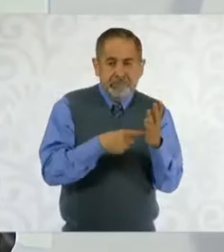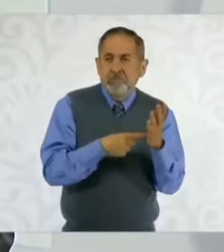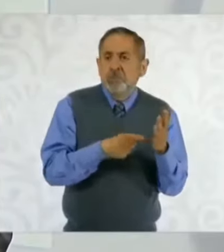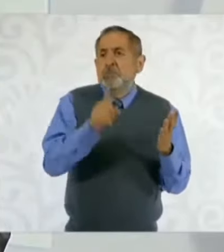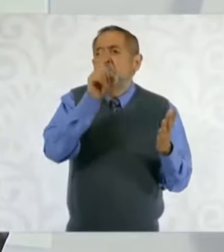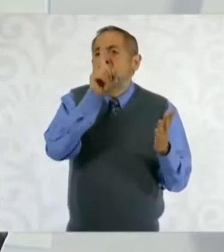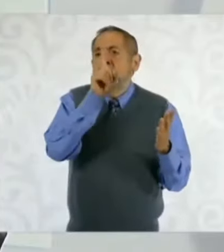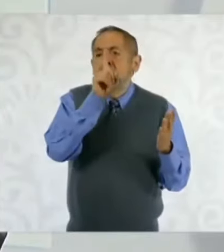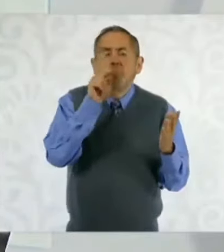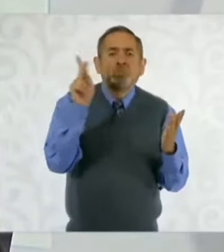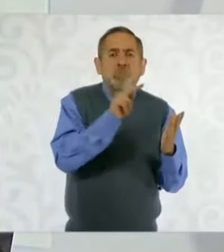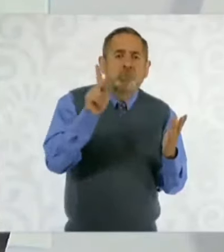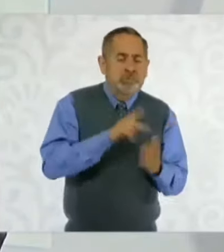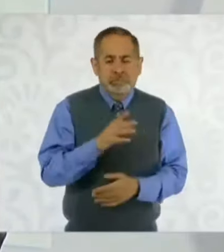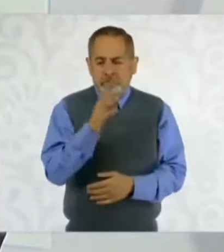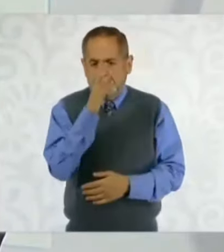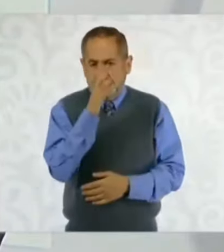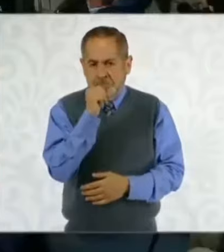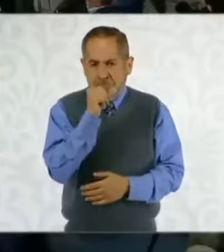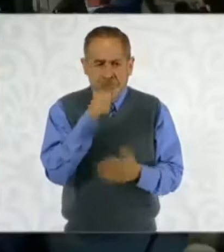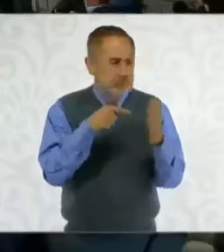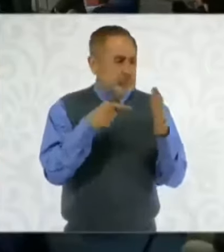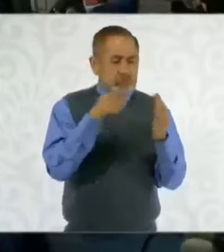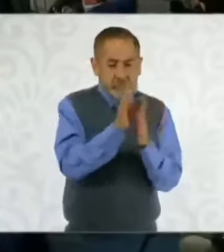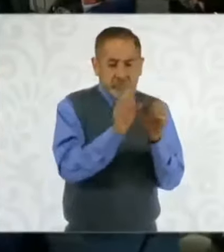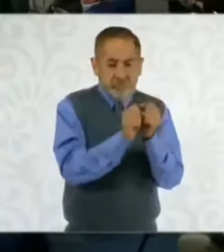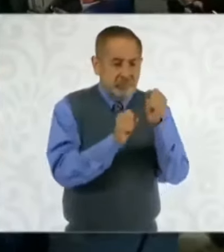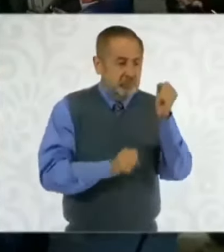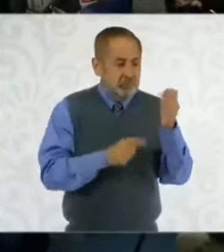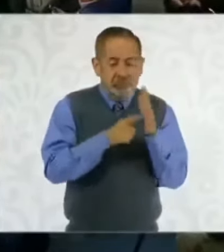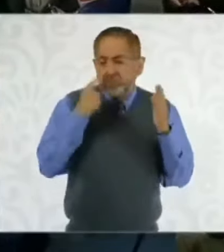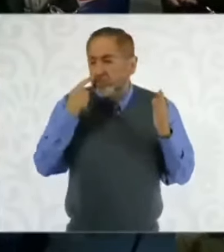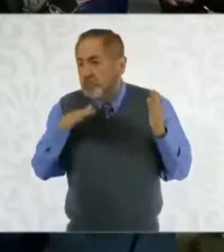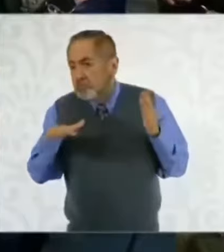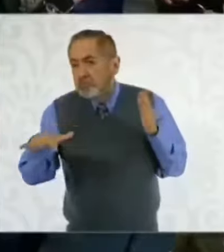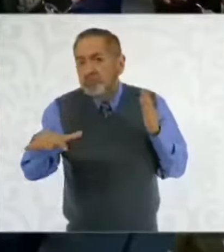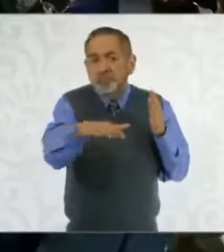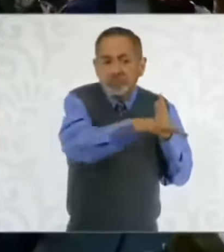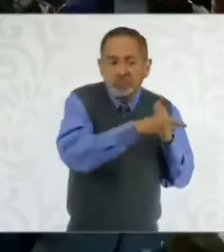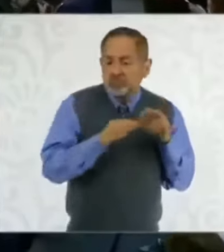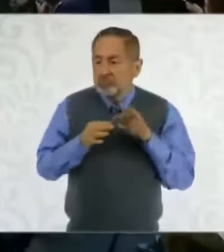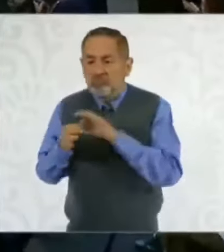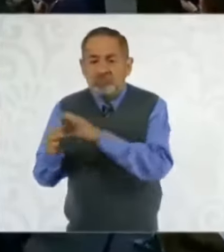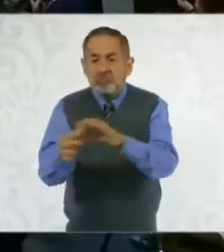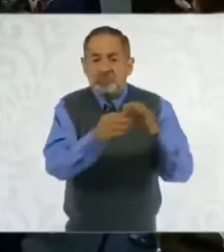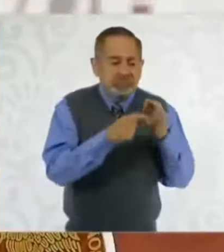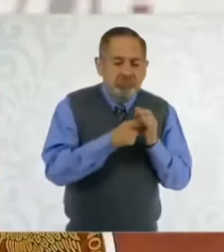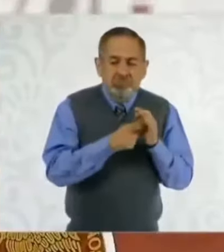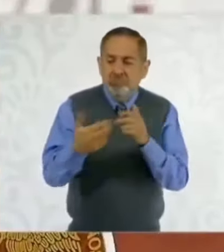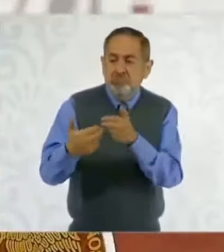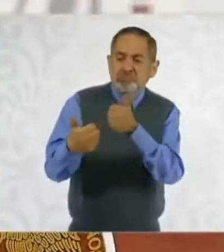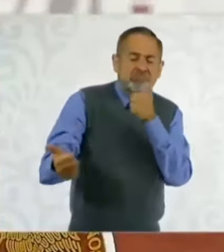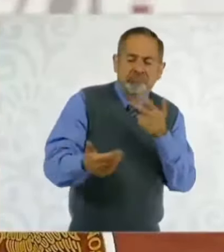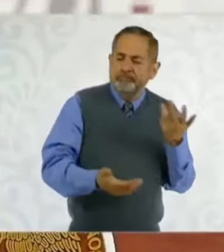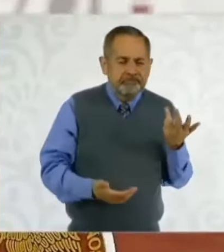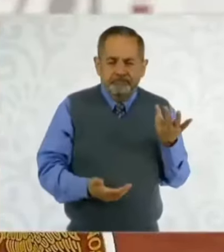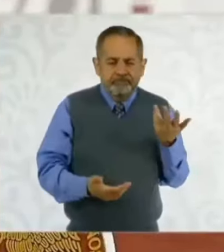impávida, absolutamente desertora de los procesos constitutivos de la dinámica social. Tiene que